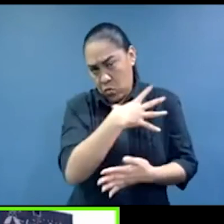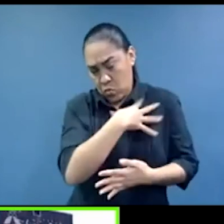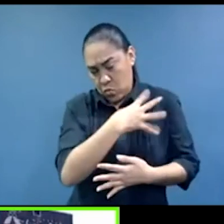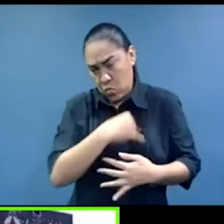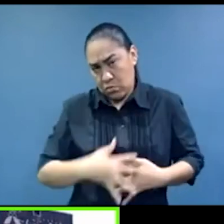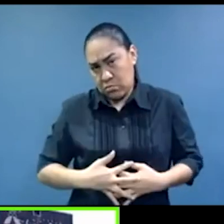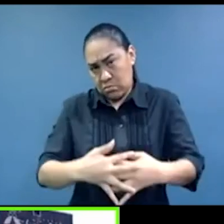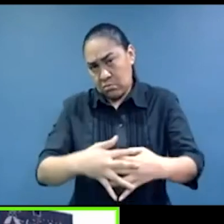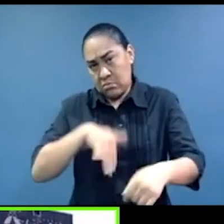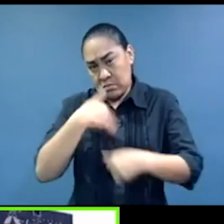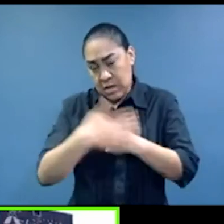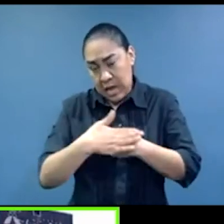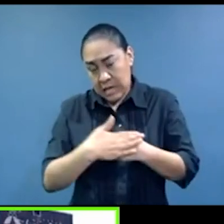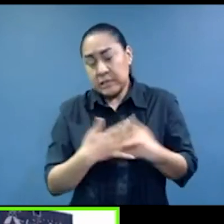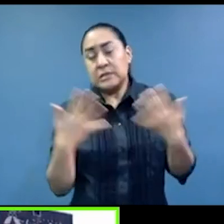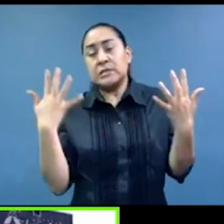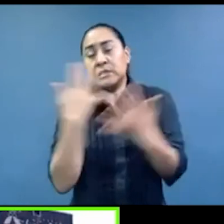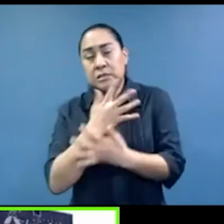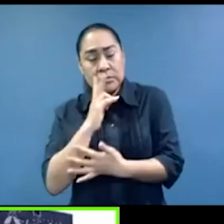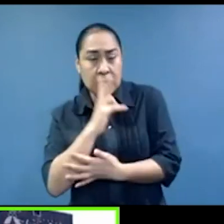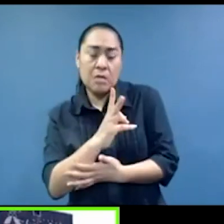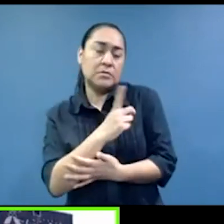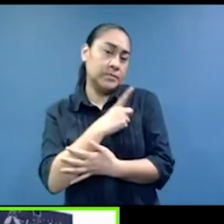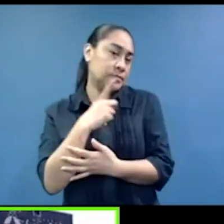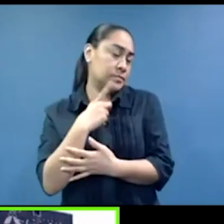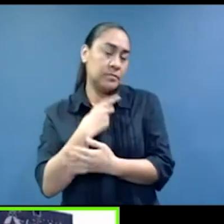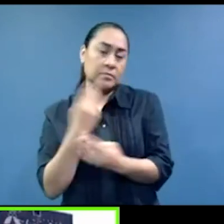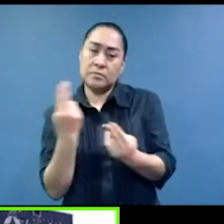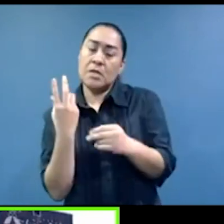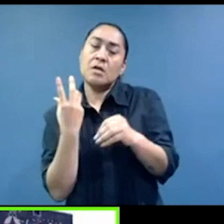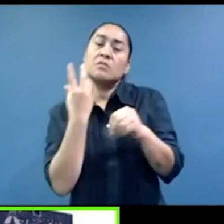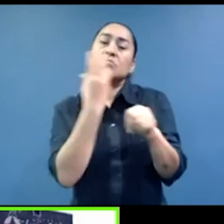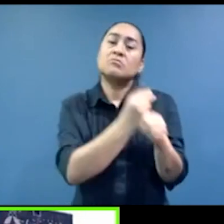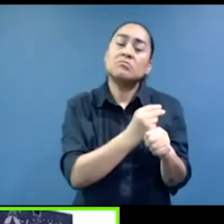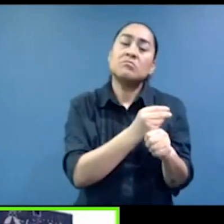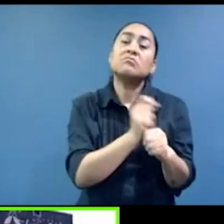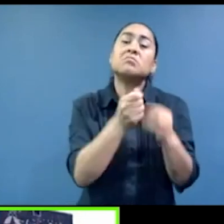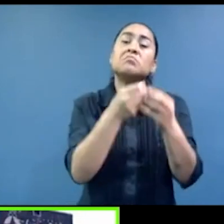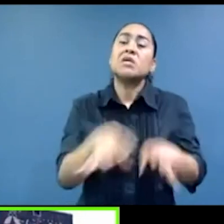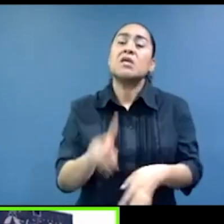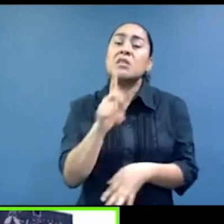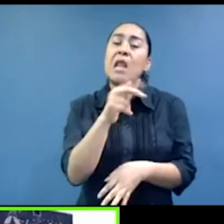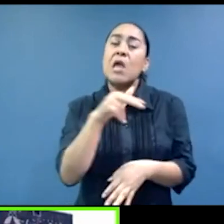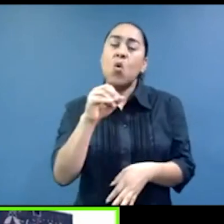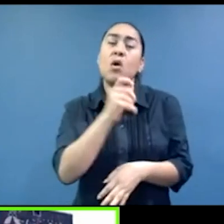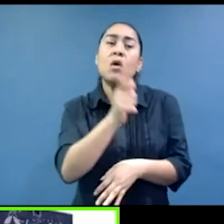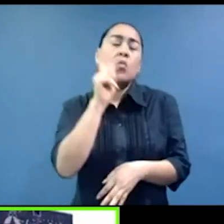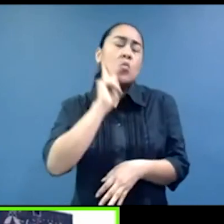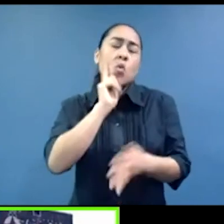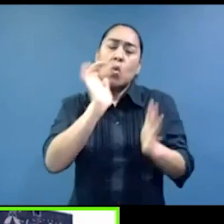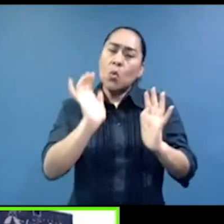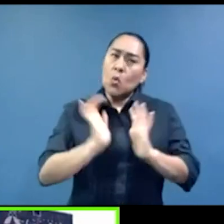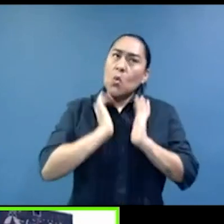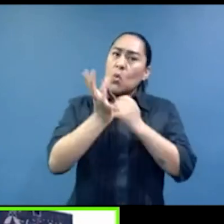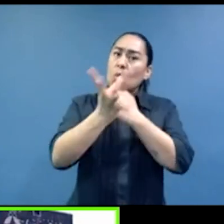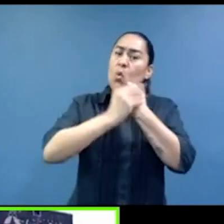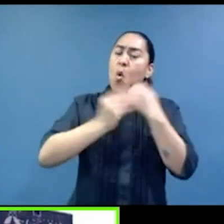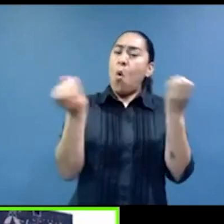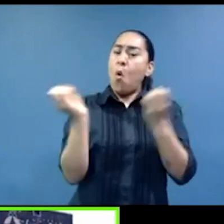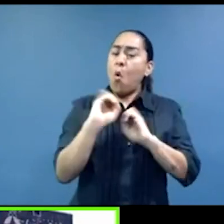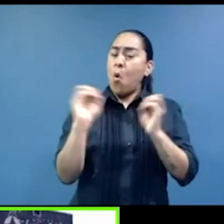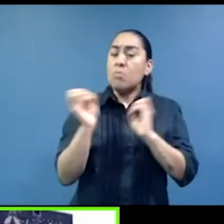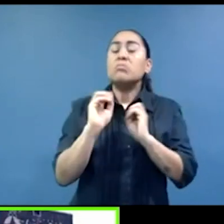obligación latente de que se le repare el daño a la mujer que fue víctima